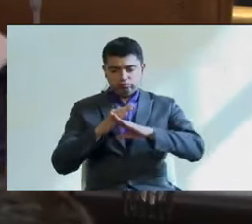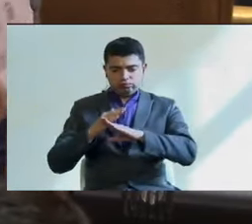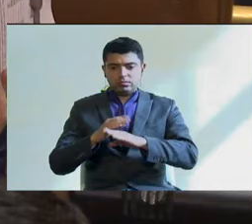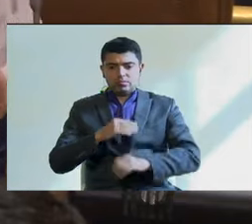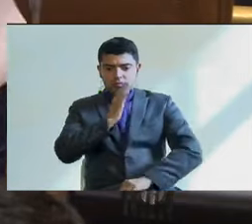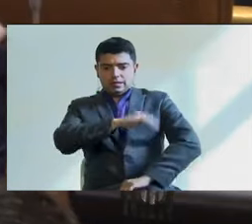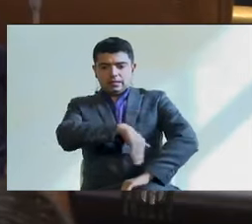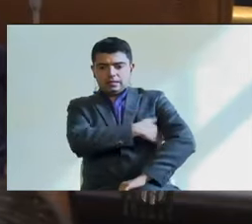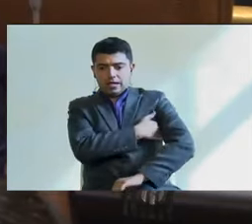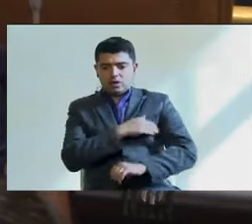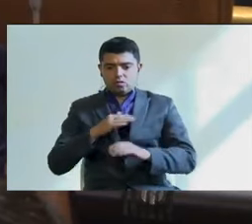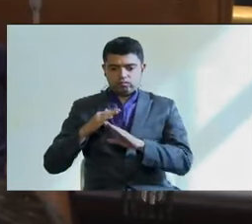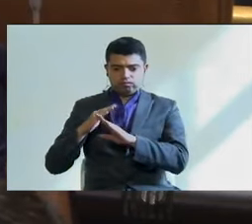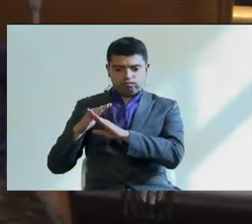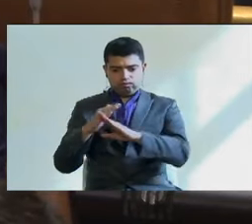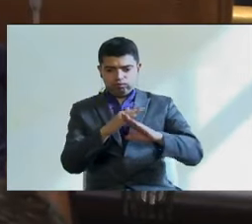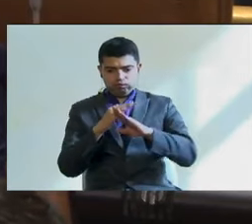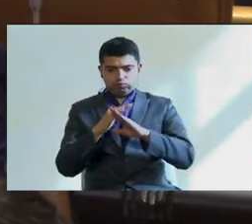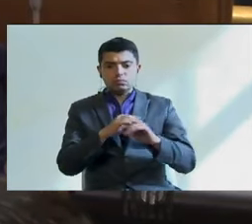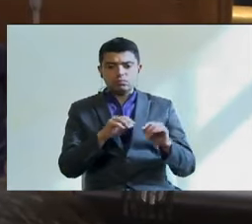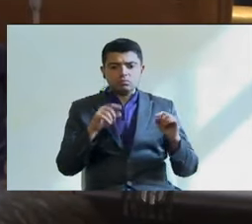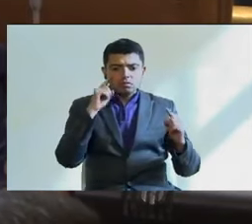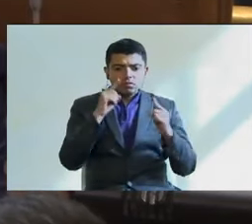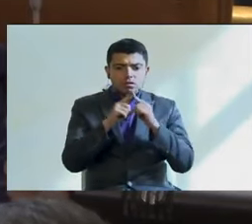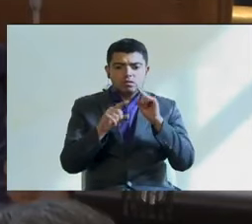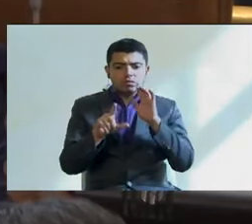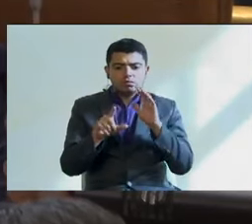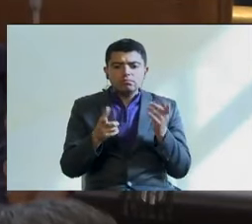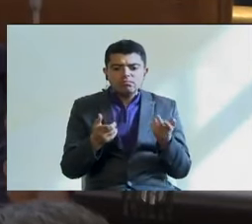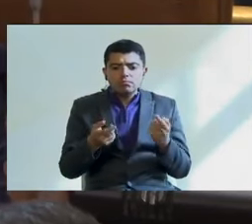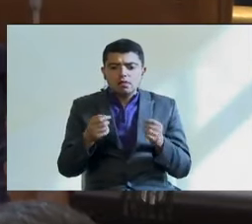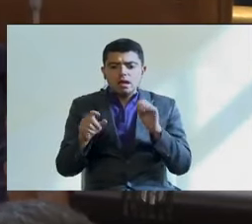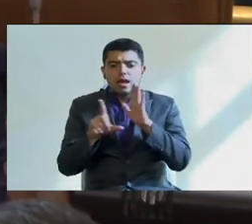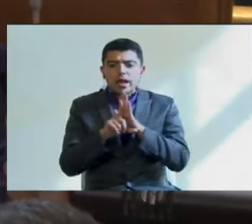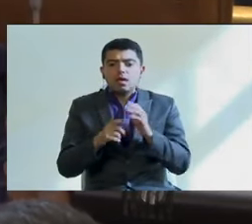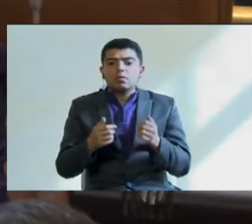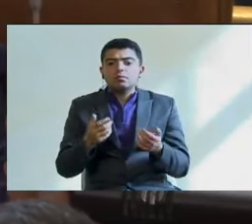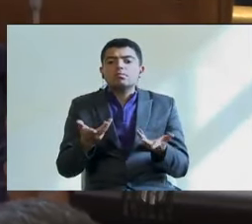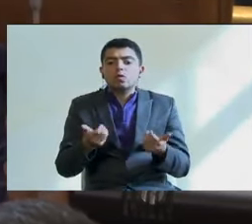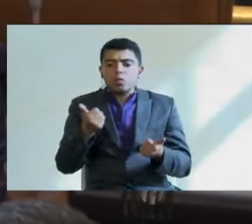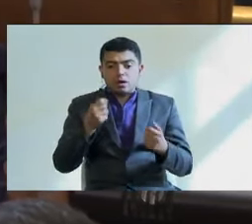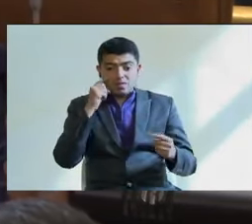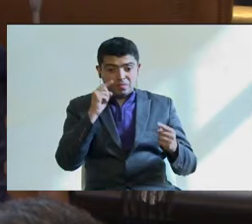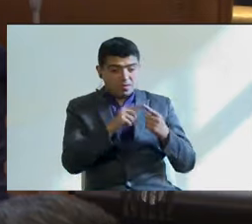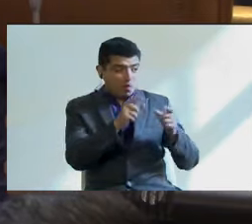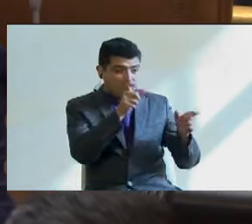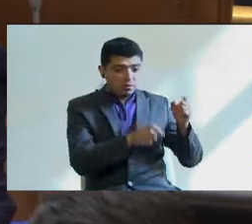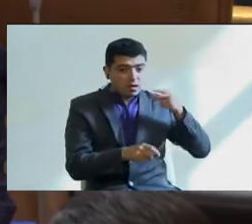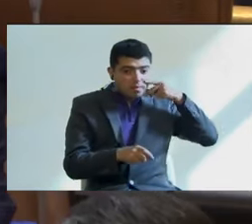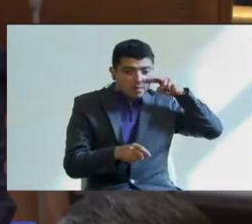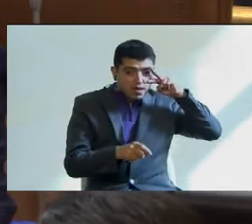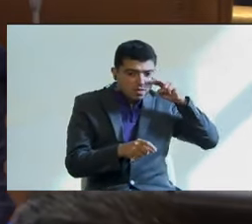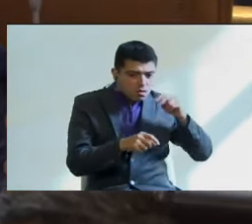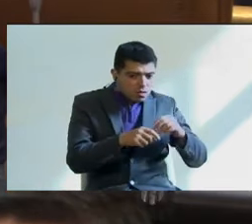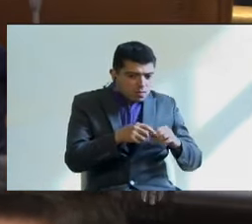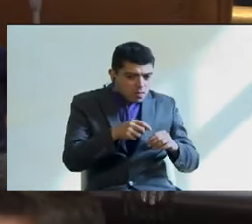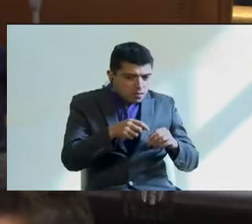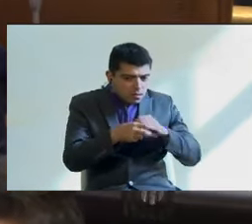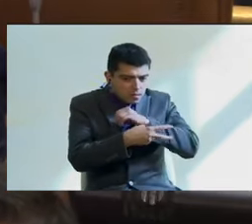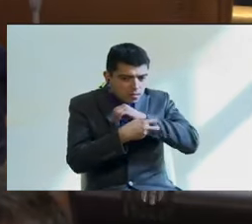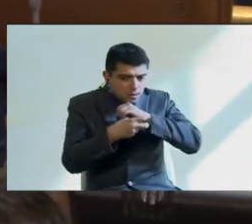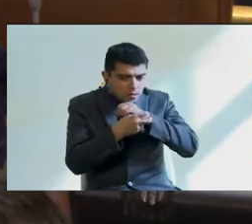de este proyecto de ley es evitar que se premien los corruptos cuando se dice